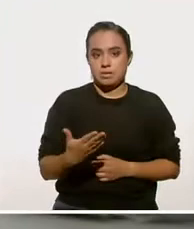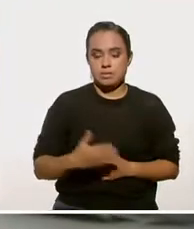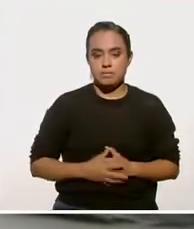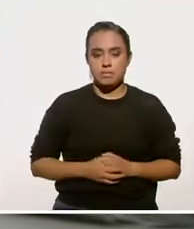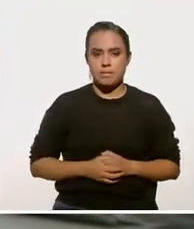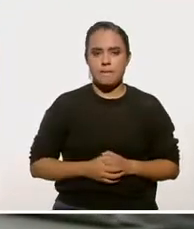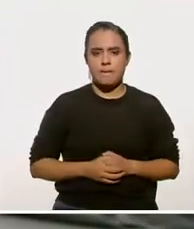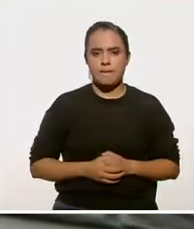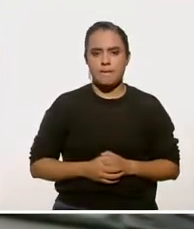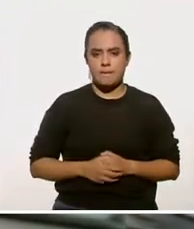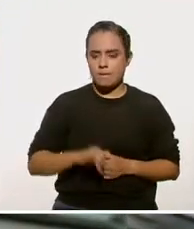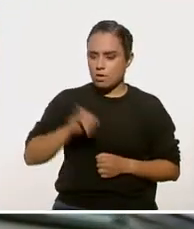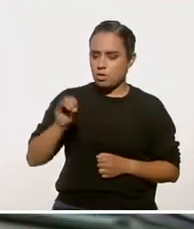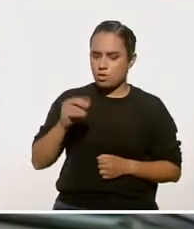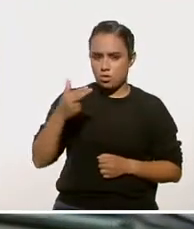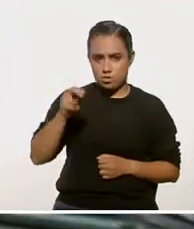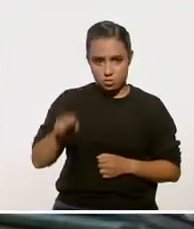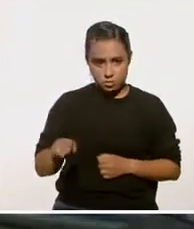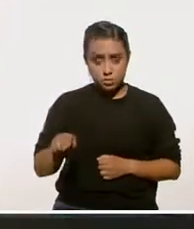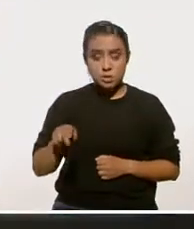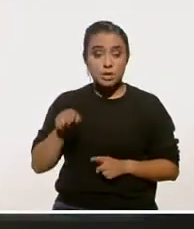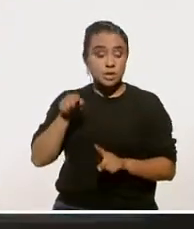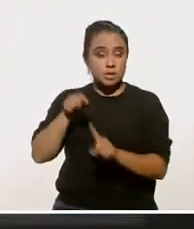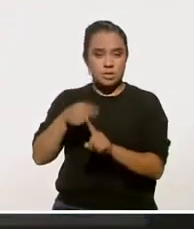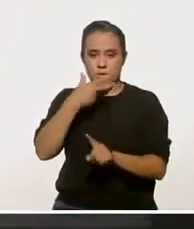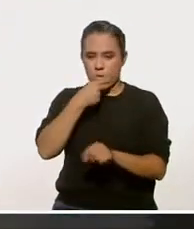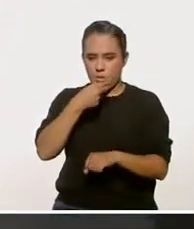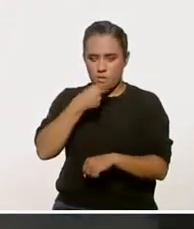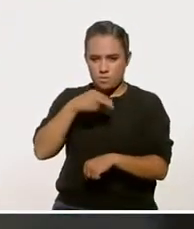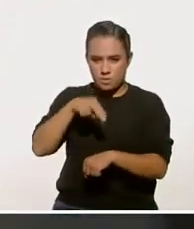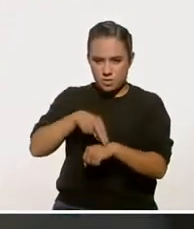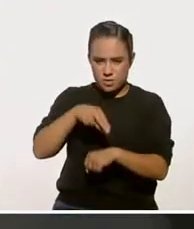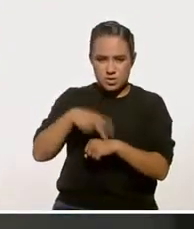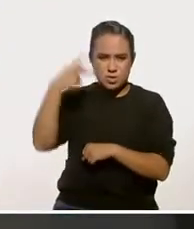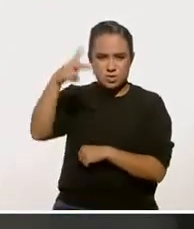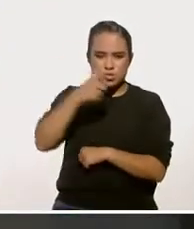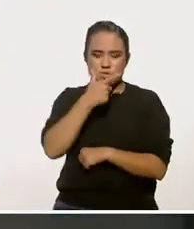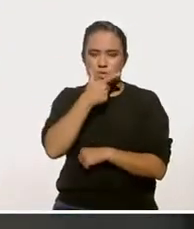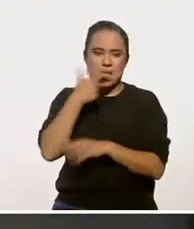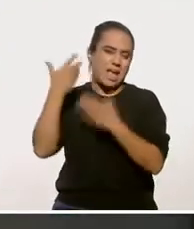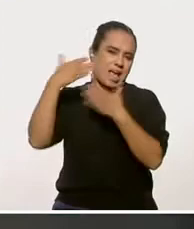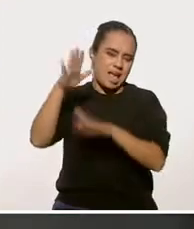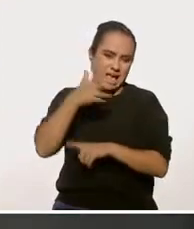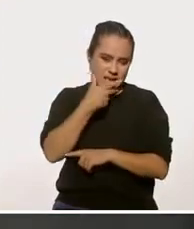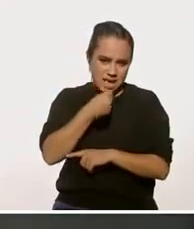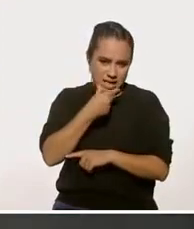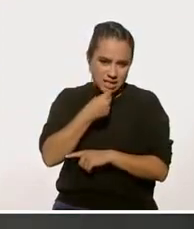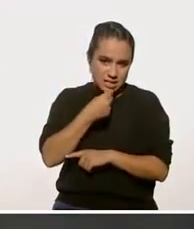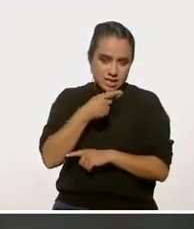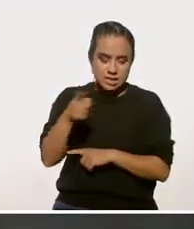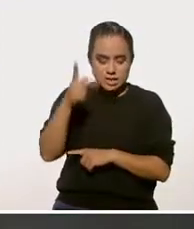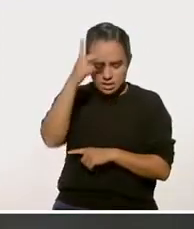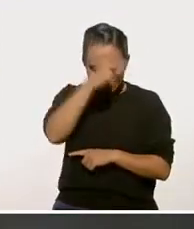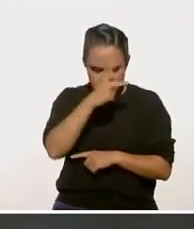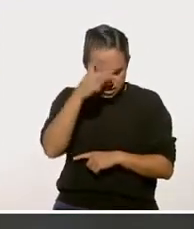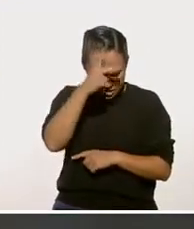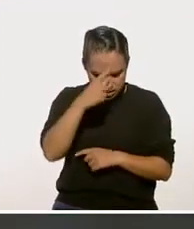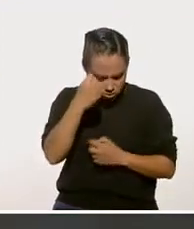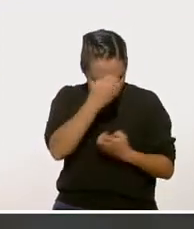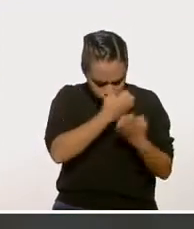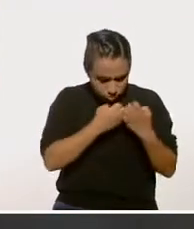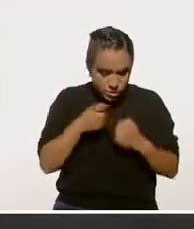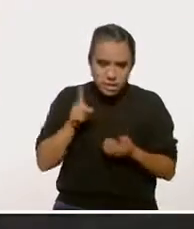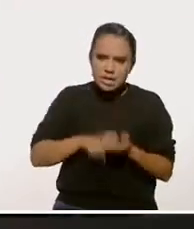Hay John Bowlby, que es un médico inglés, bueno, fue un médico inglés psicoanalista, plantea la teoría del